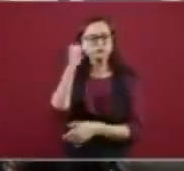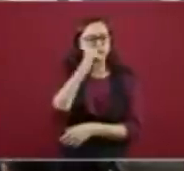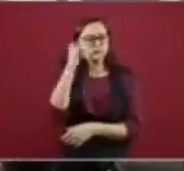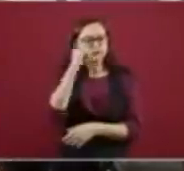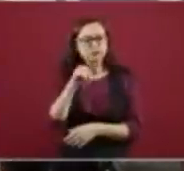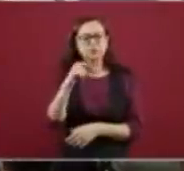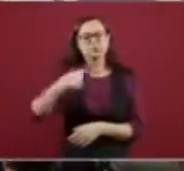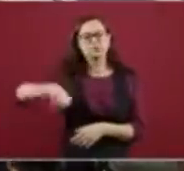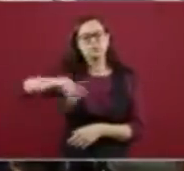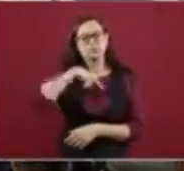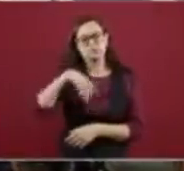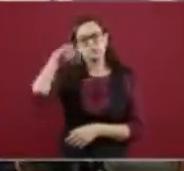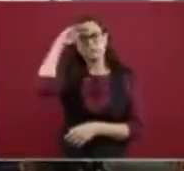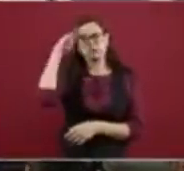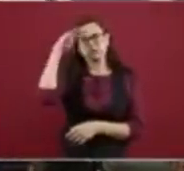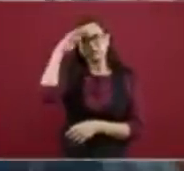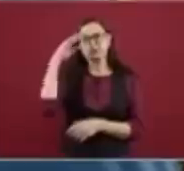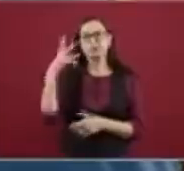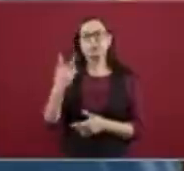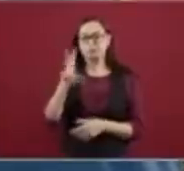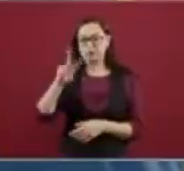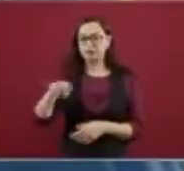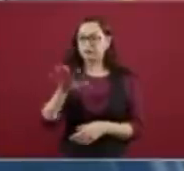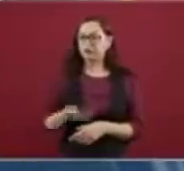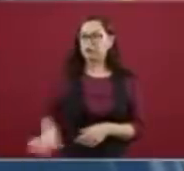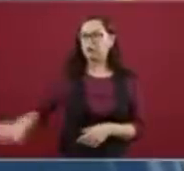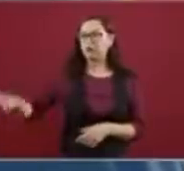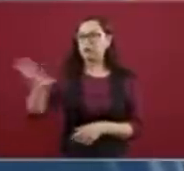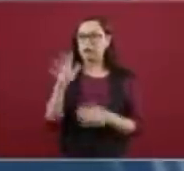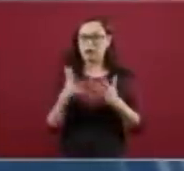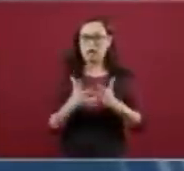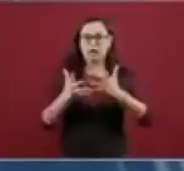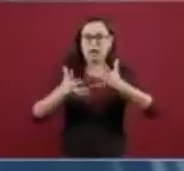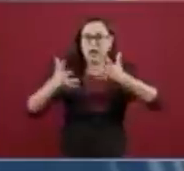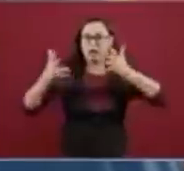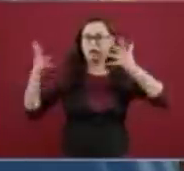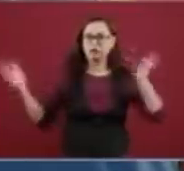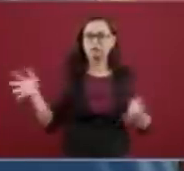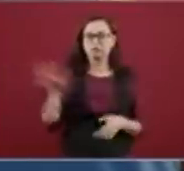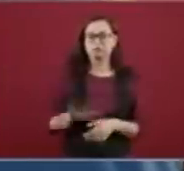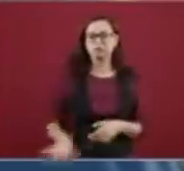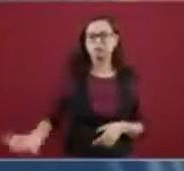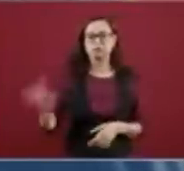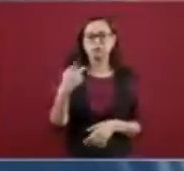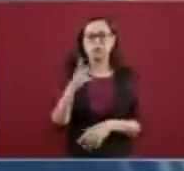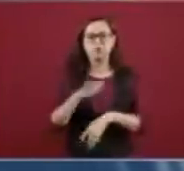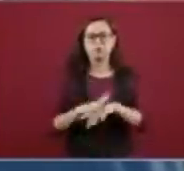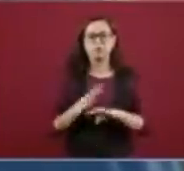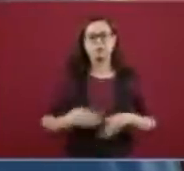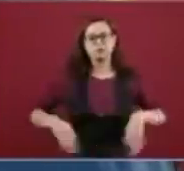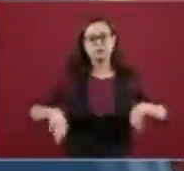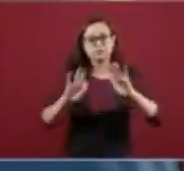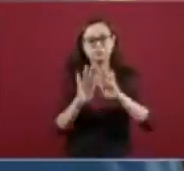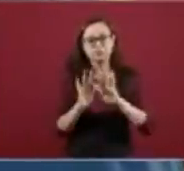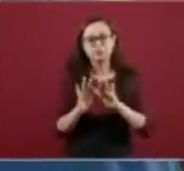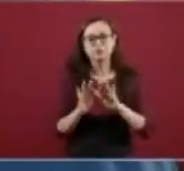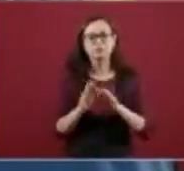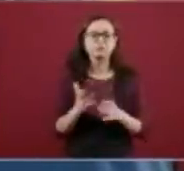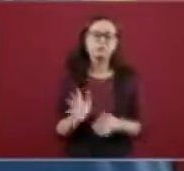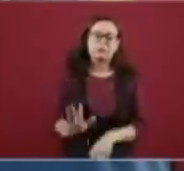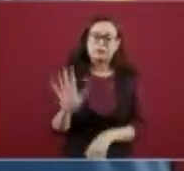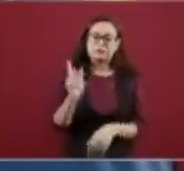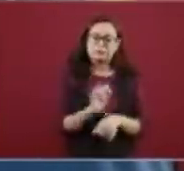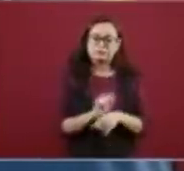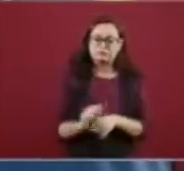de reconocer este gran, gran territorio, el abrir esto y el abrir sobre todo este acto que parece simple,